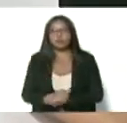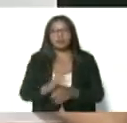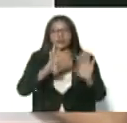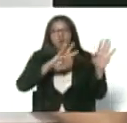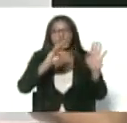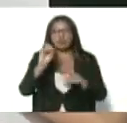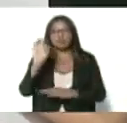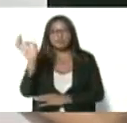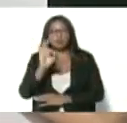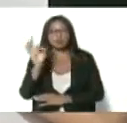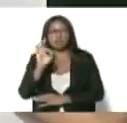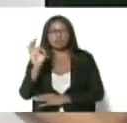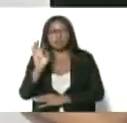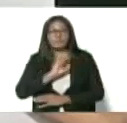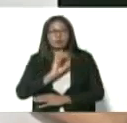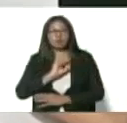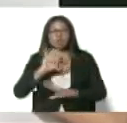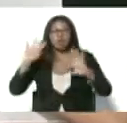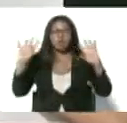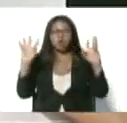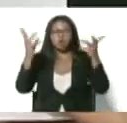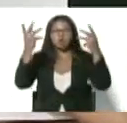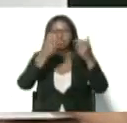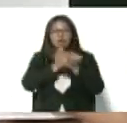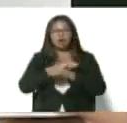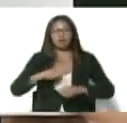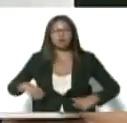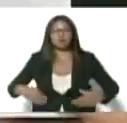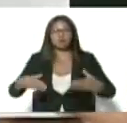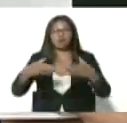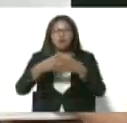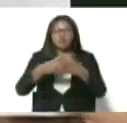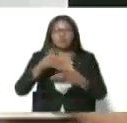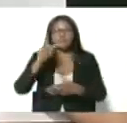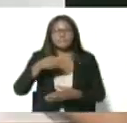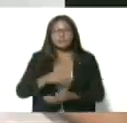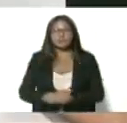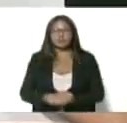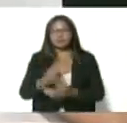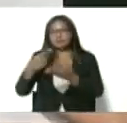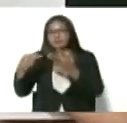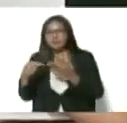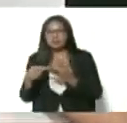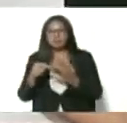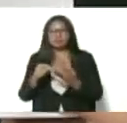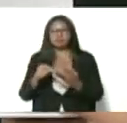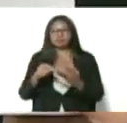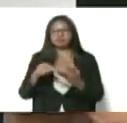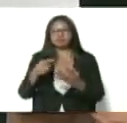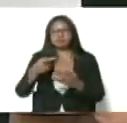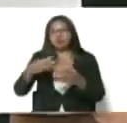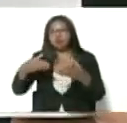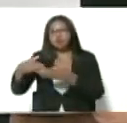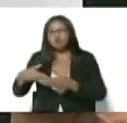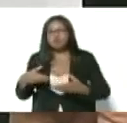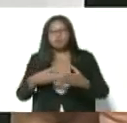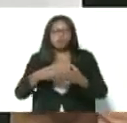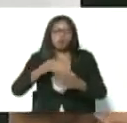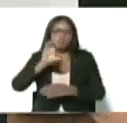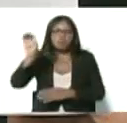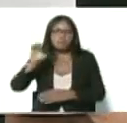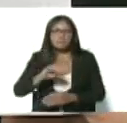por la gloriosa guardia nacional bolivariana y 10% por el resto de los organismos del país en acción conjunta